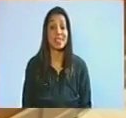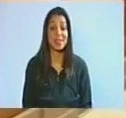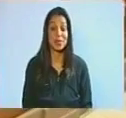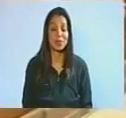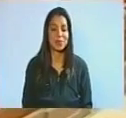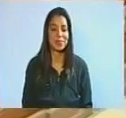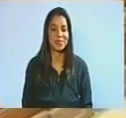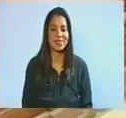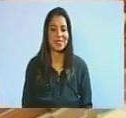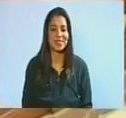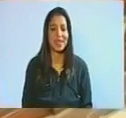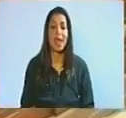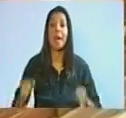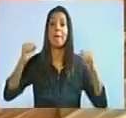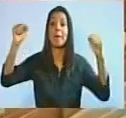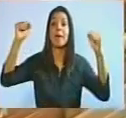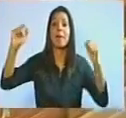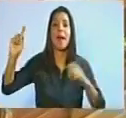¡Viva la patria!